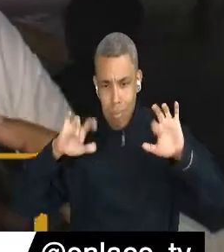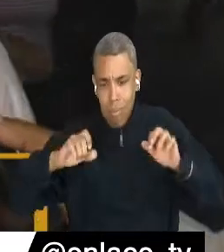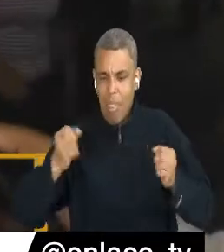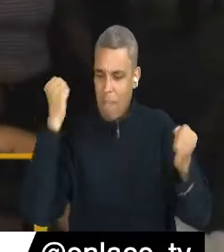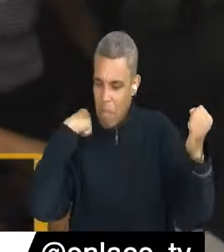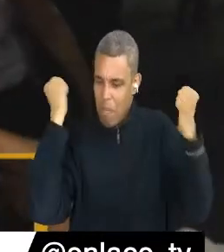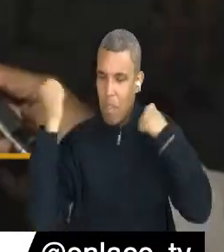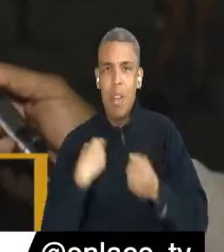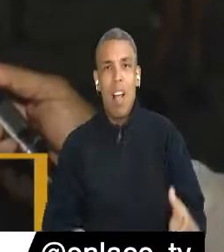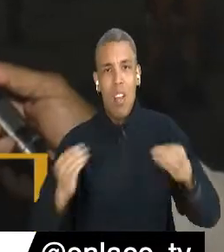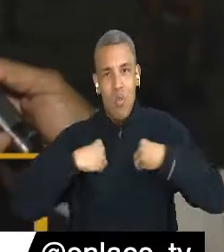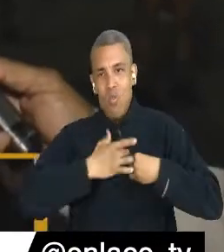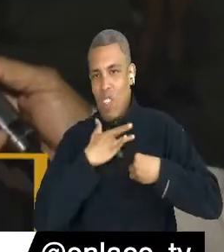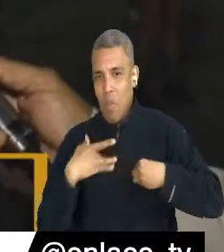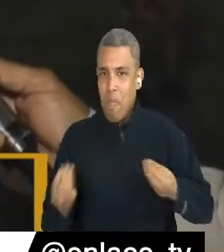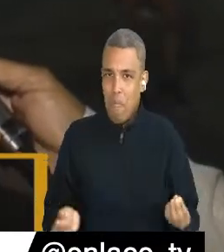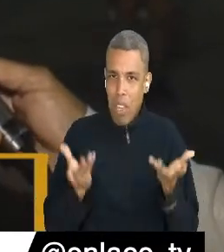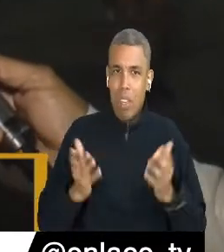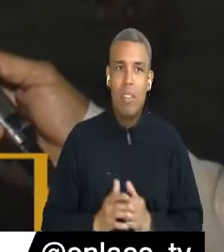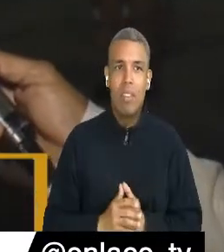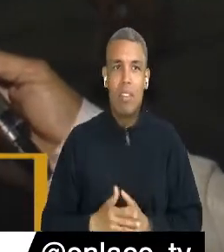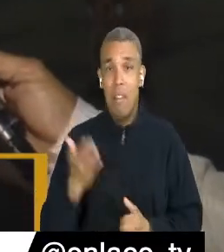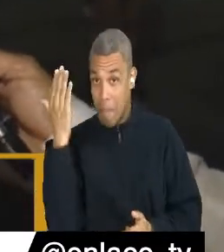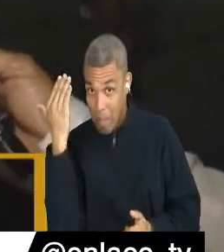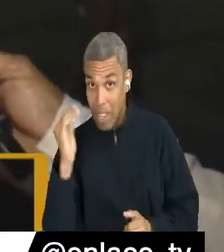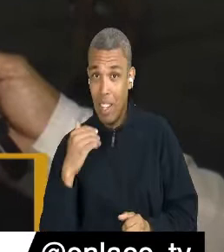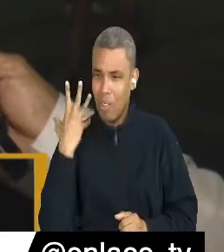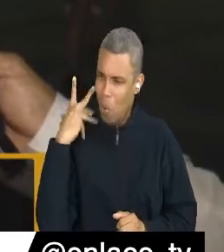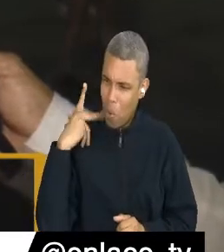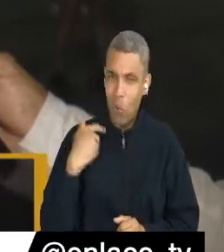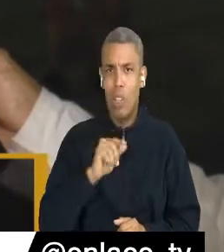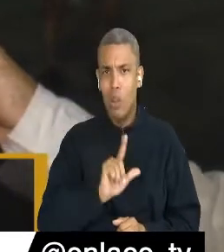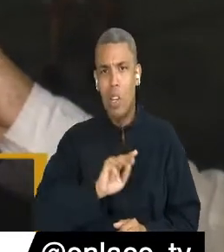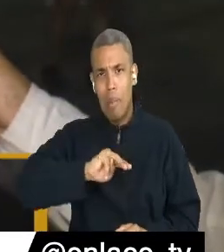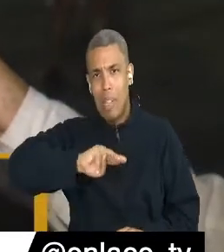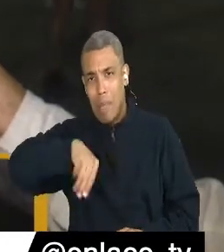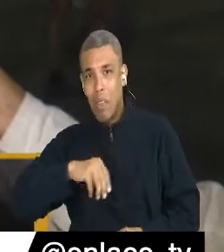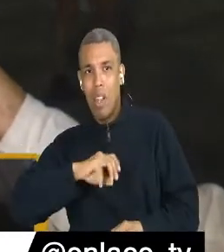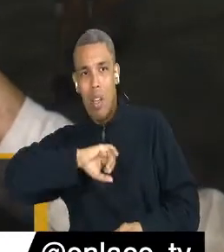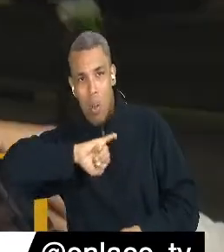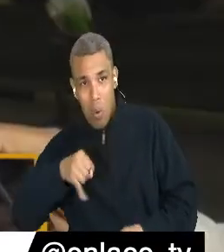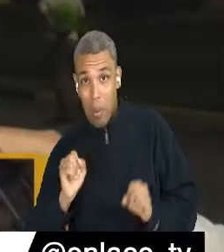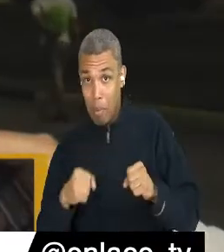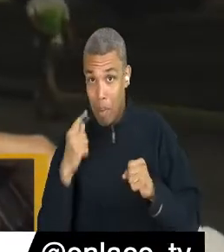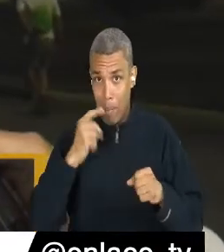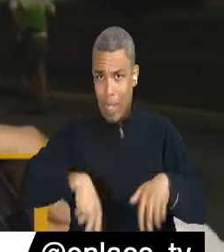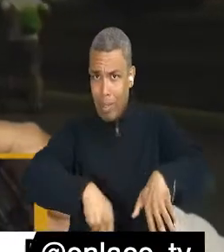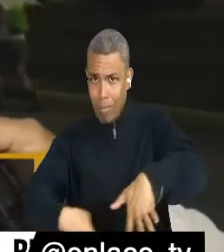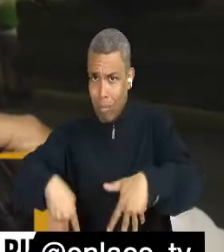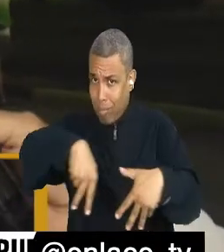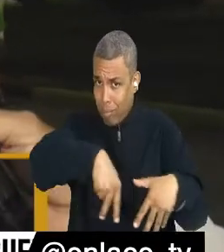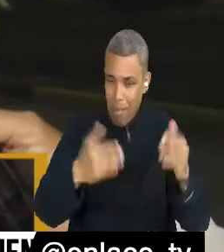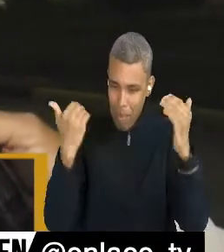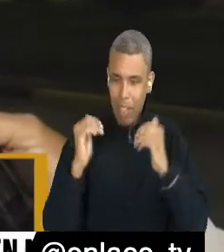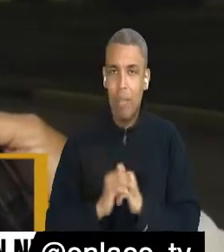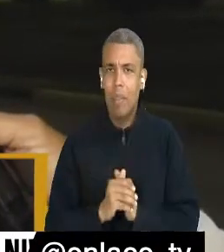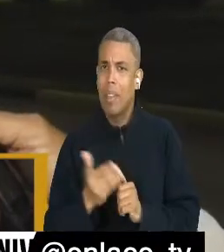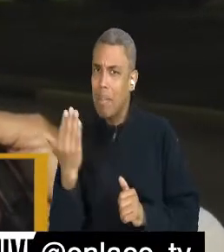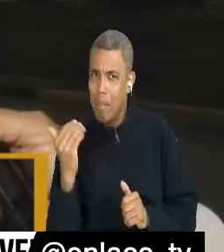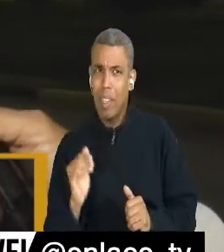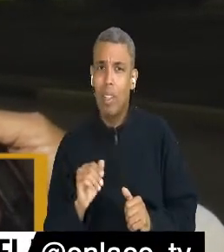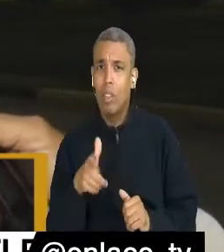tengamos salud y vida. Hola, Barranca Bermeja, lo invito para que vengan todas las noches de lunes a jueves a hacer aeróbicos. Invito a toda la comunidad de Barranca Bermeja para que no